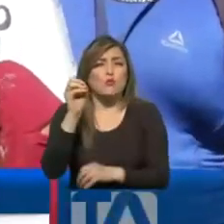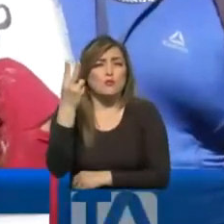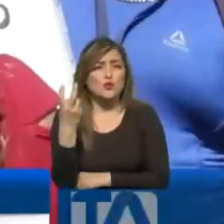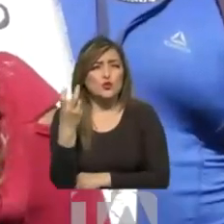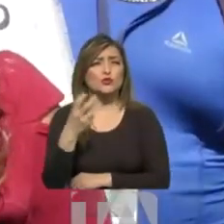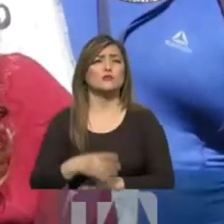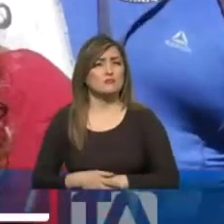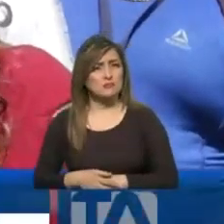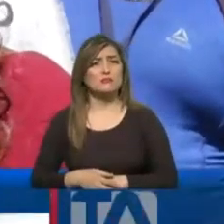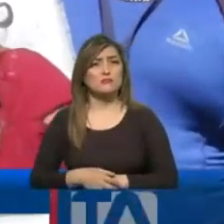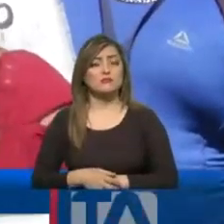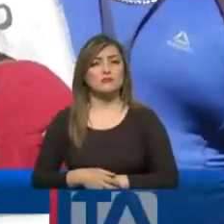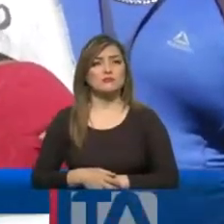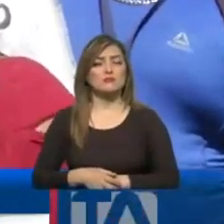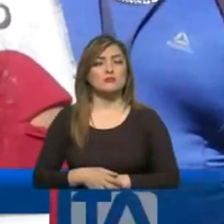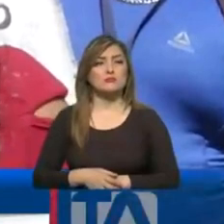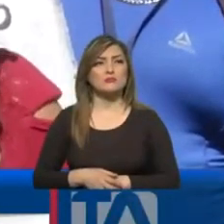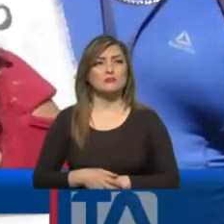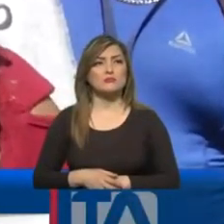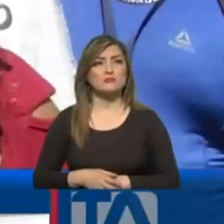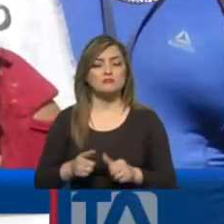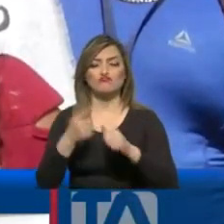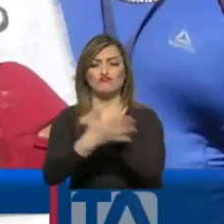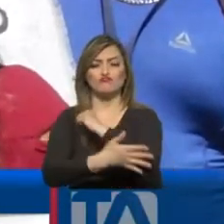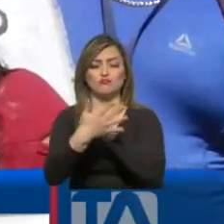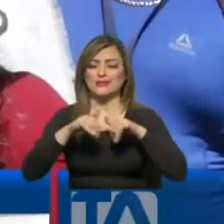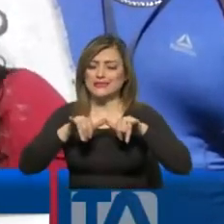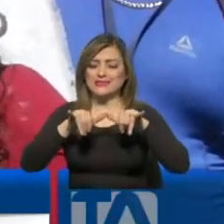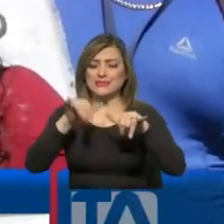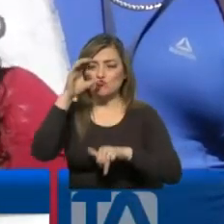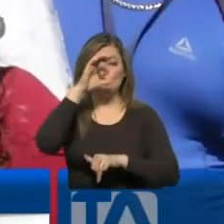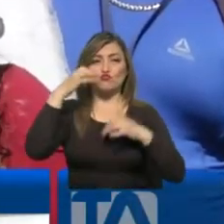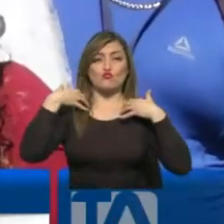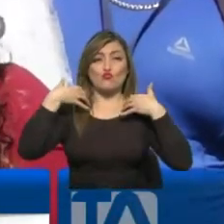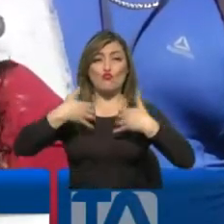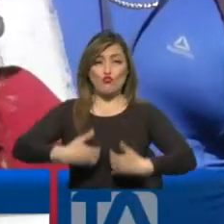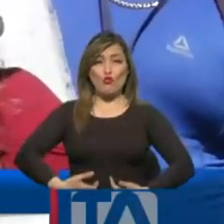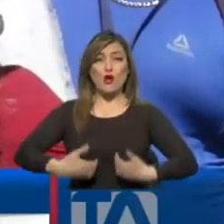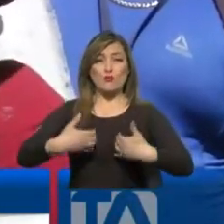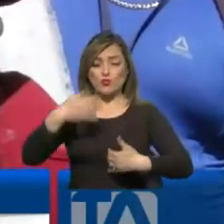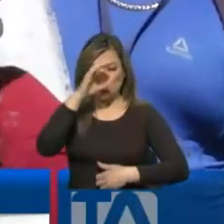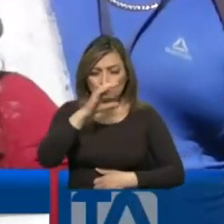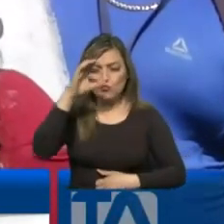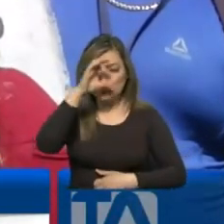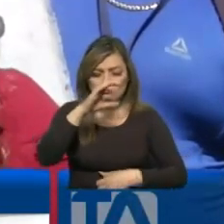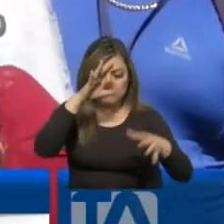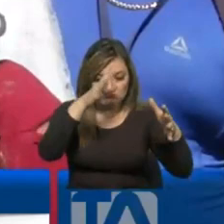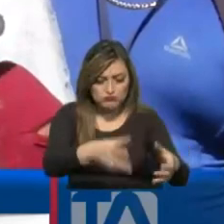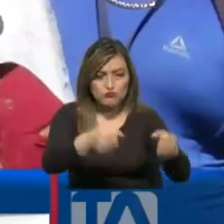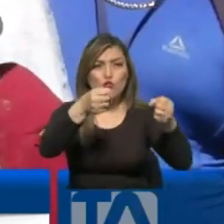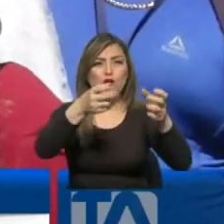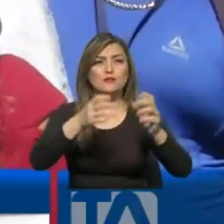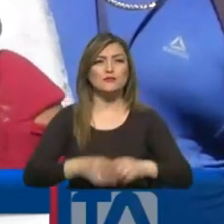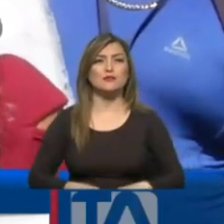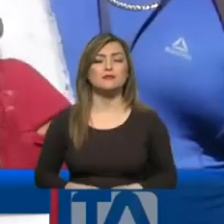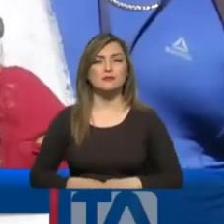en su naturaleza, de hecho, es que se continúe con la búsqueda de forma indefinida y de forma certera hasta encontrar los restos de